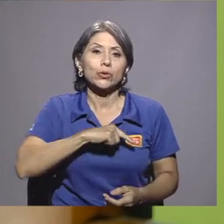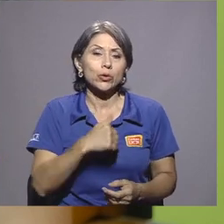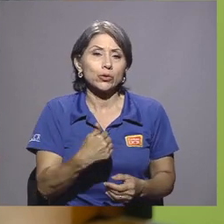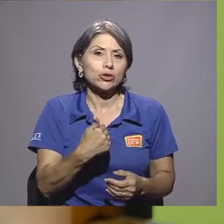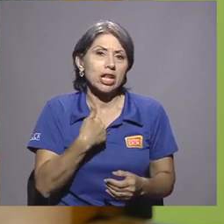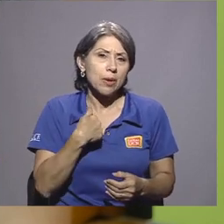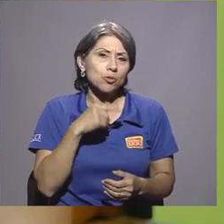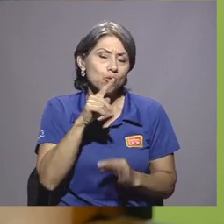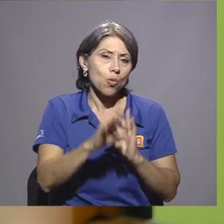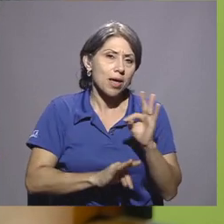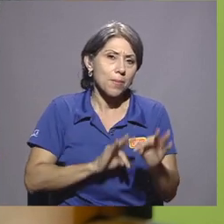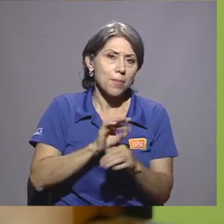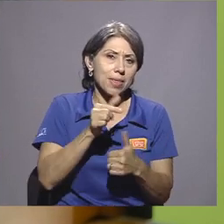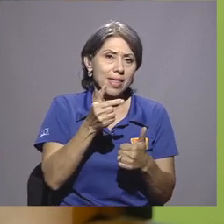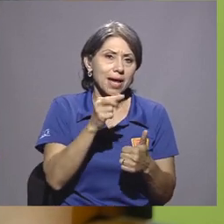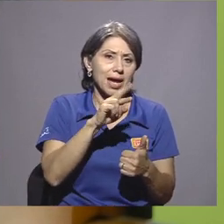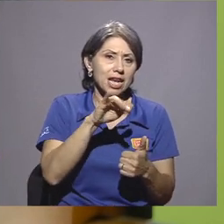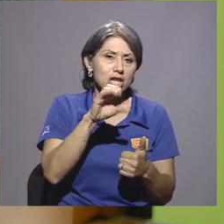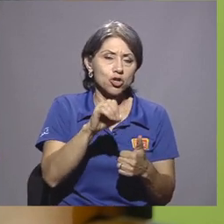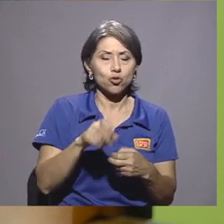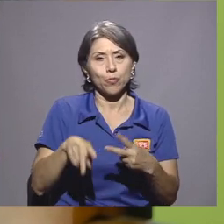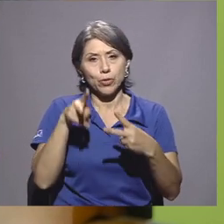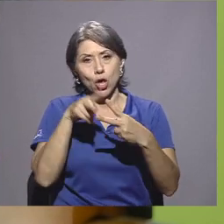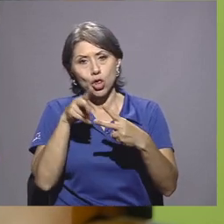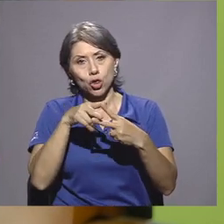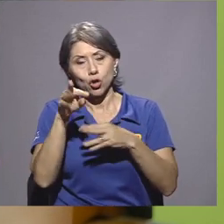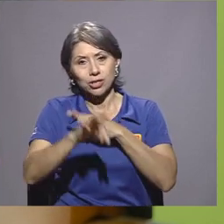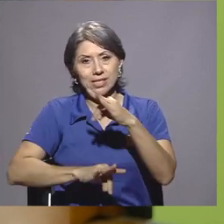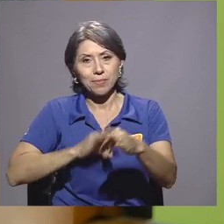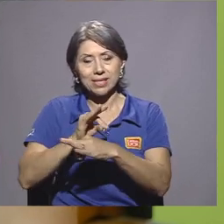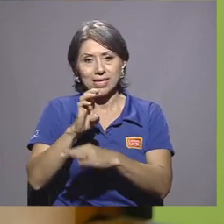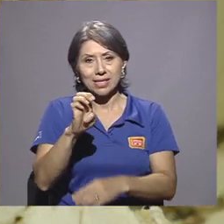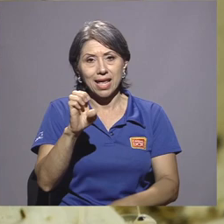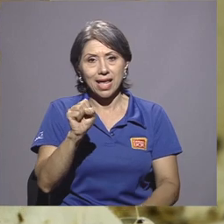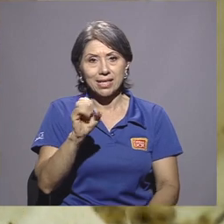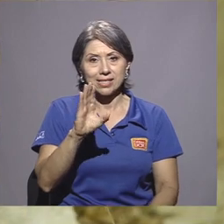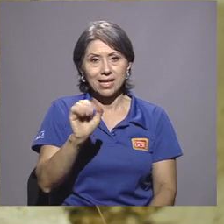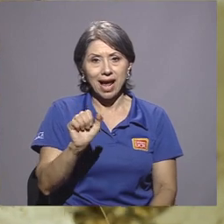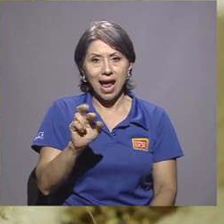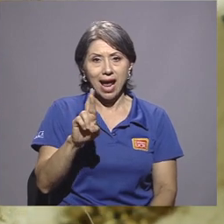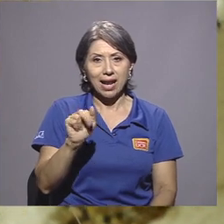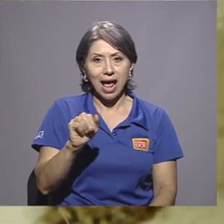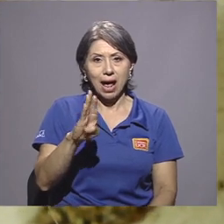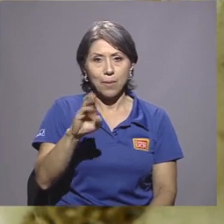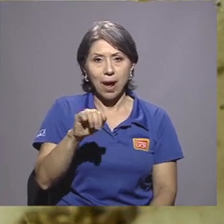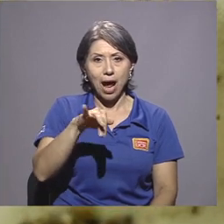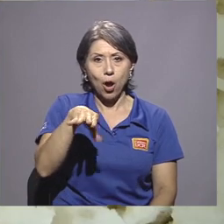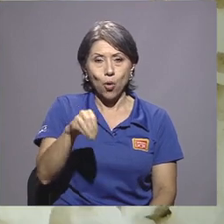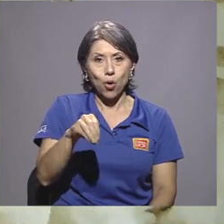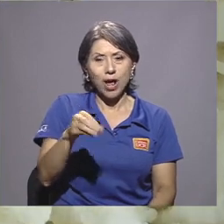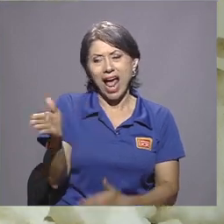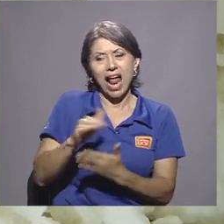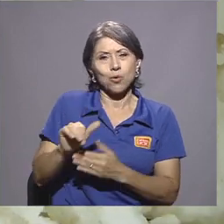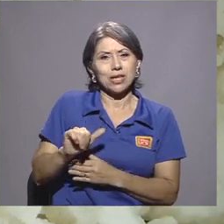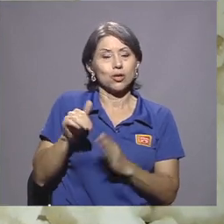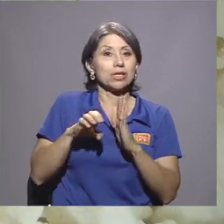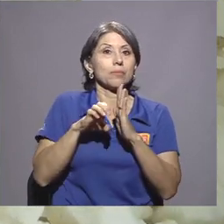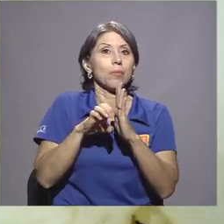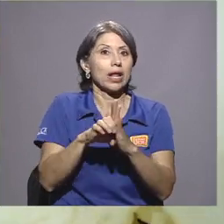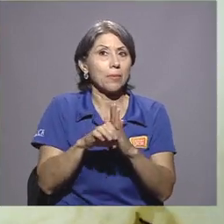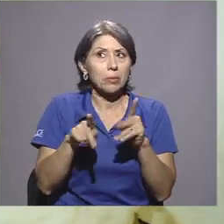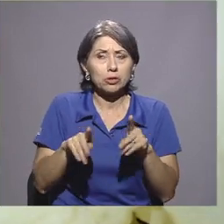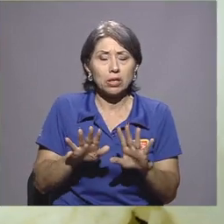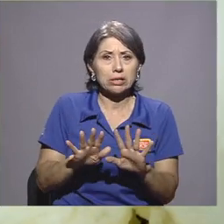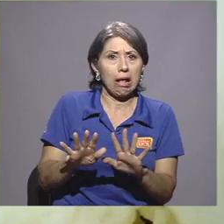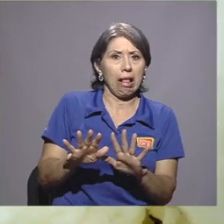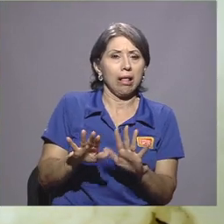una especie de grillo, dos especies de escarabajo y algunas otras especies un poquito más tabú, como es el caso de las